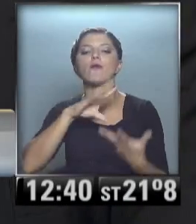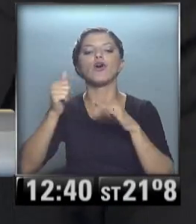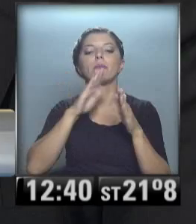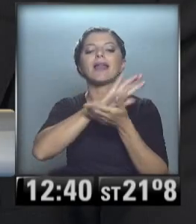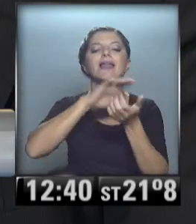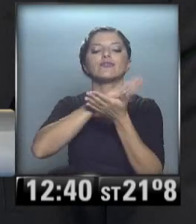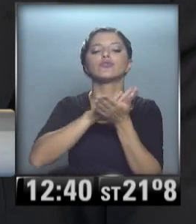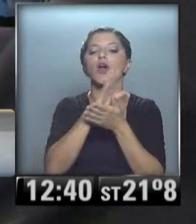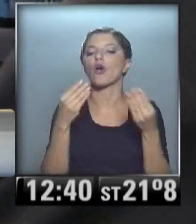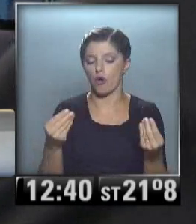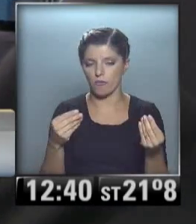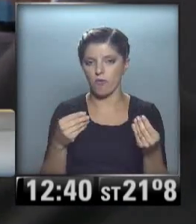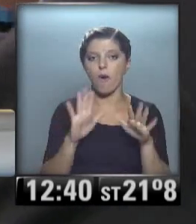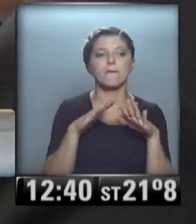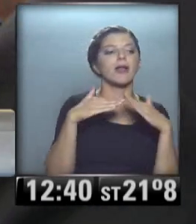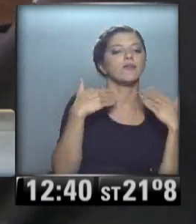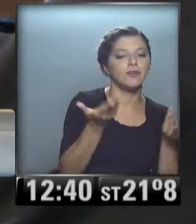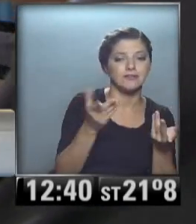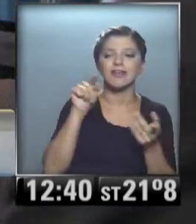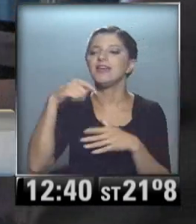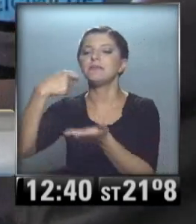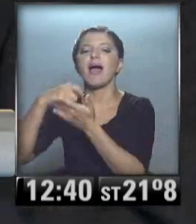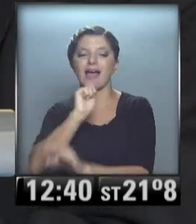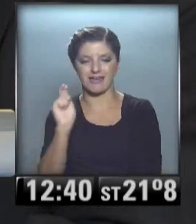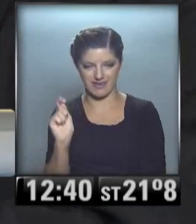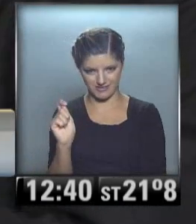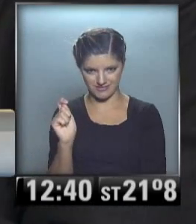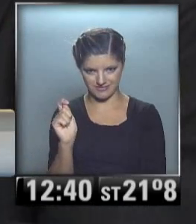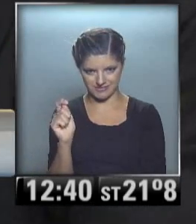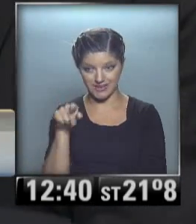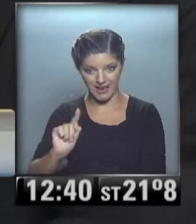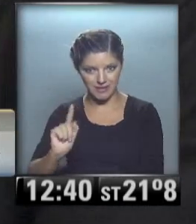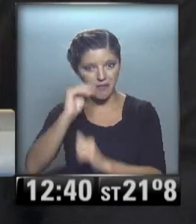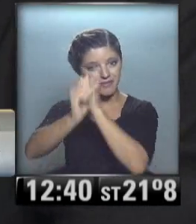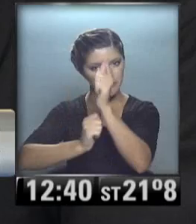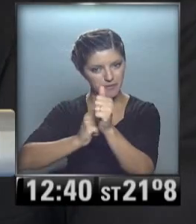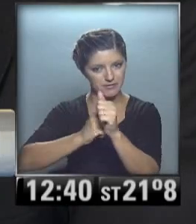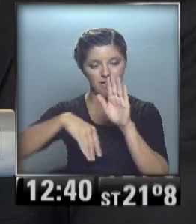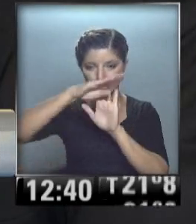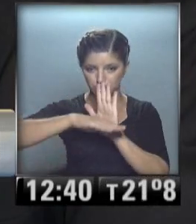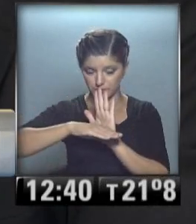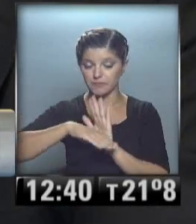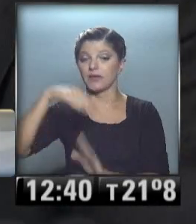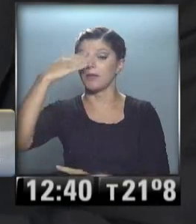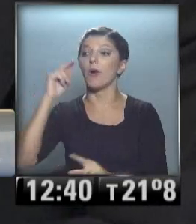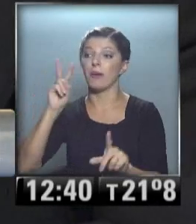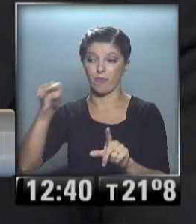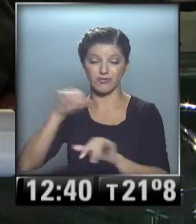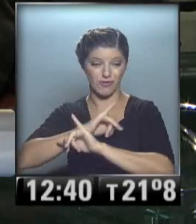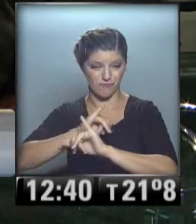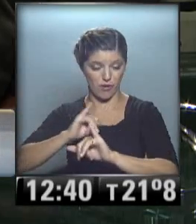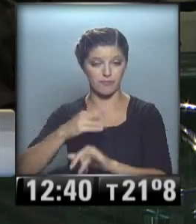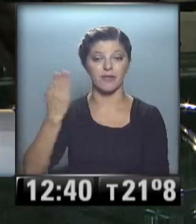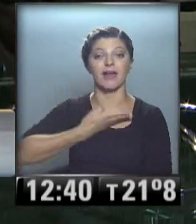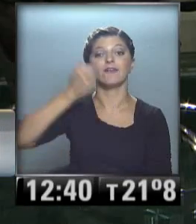frente a la crisis, a quién beneficiar y a quién hacerle pagar los costos. Y después de esto, ocurre esto que estamos viendo en el informe. El Fondo Monetario